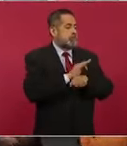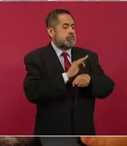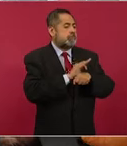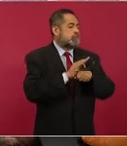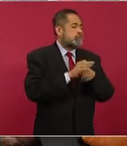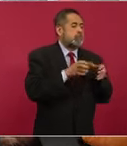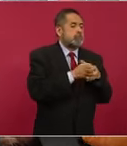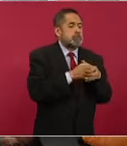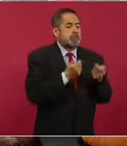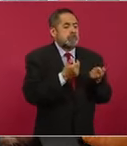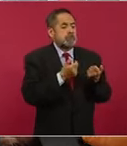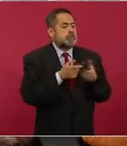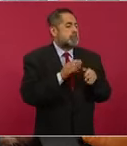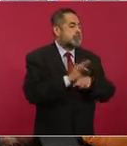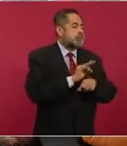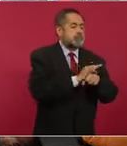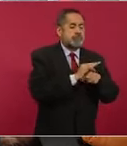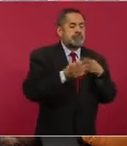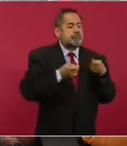para